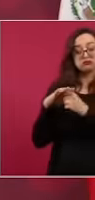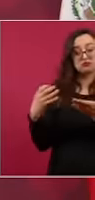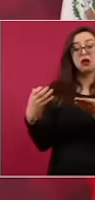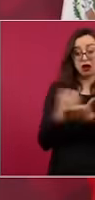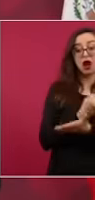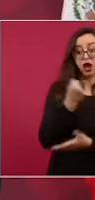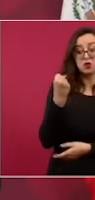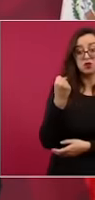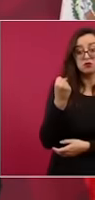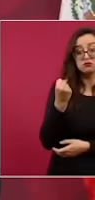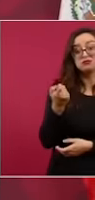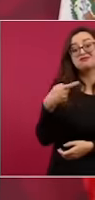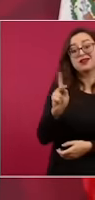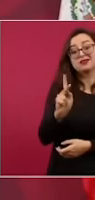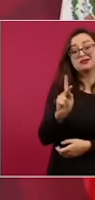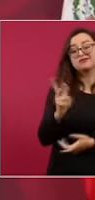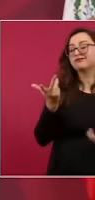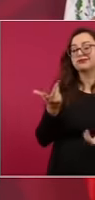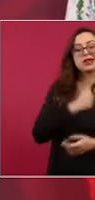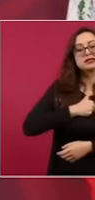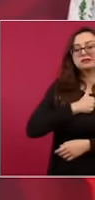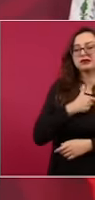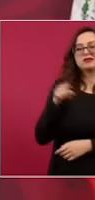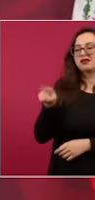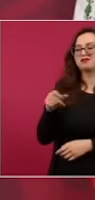Fue víctima de acoso,